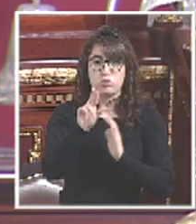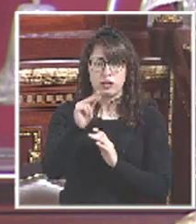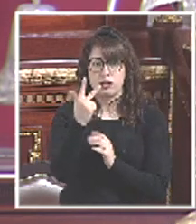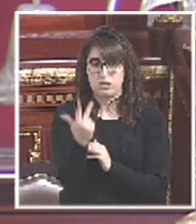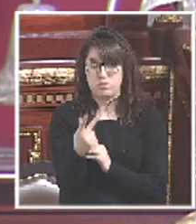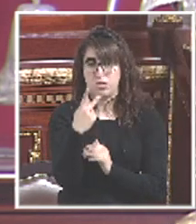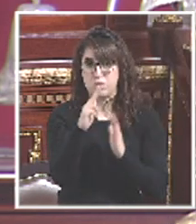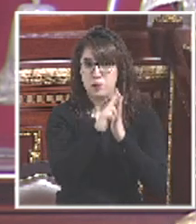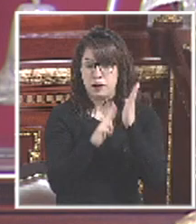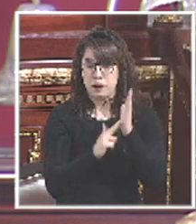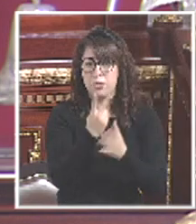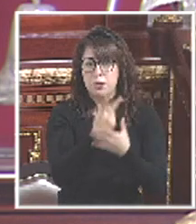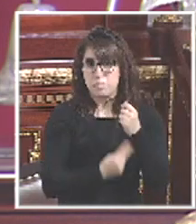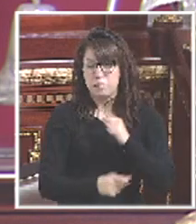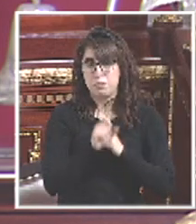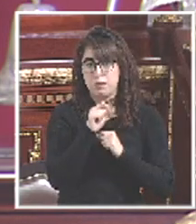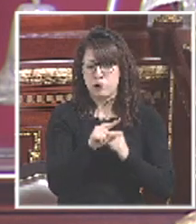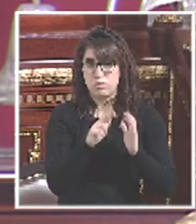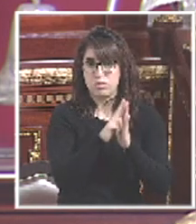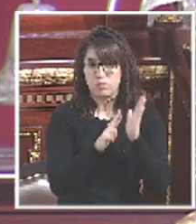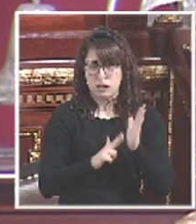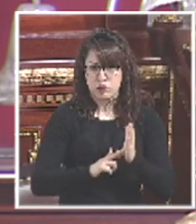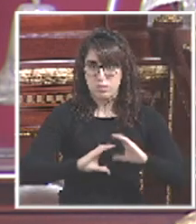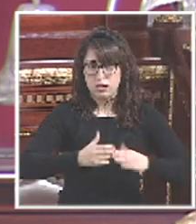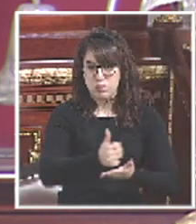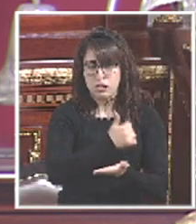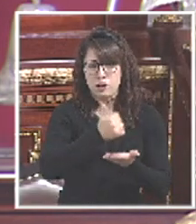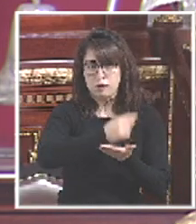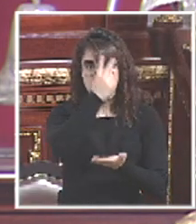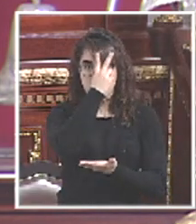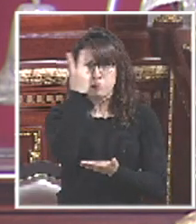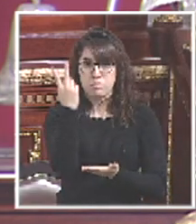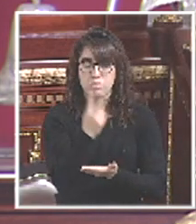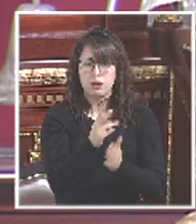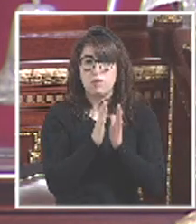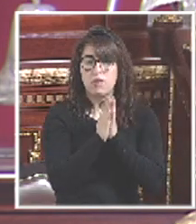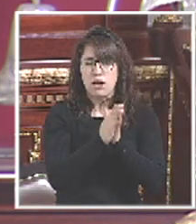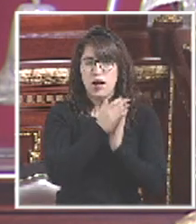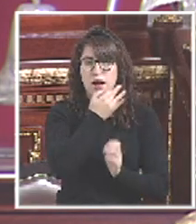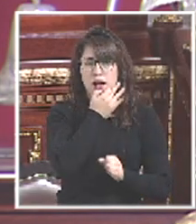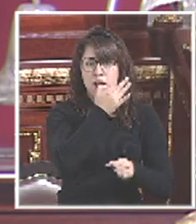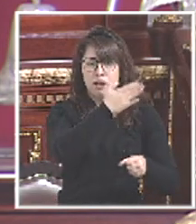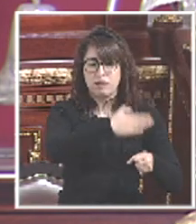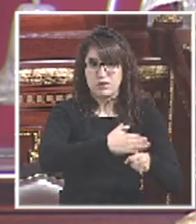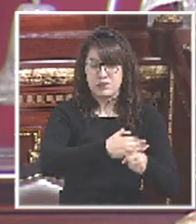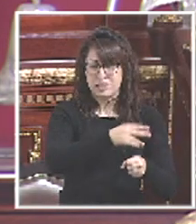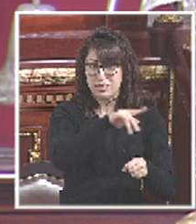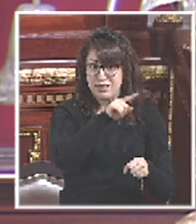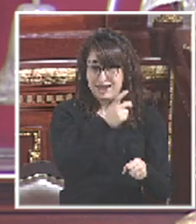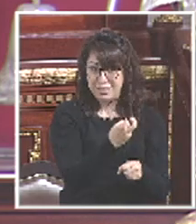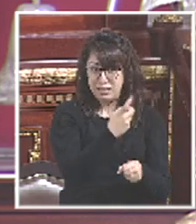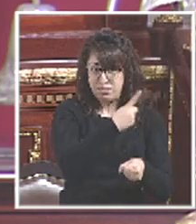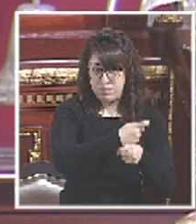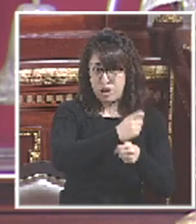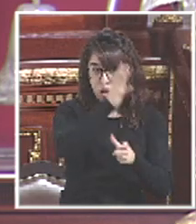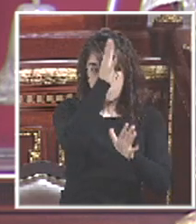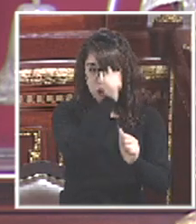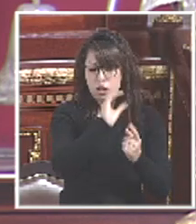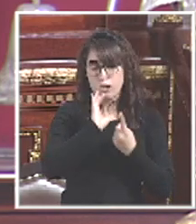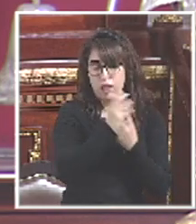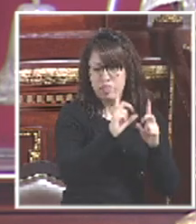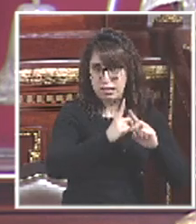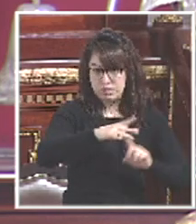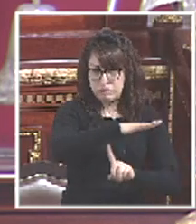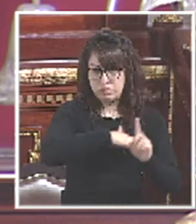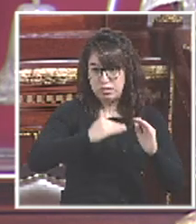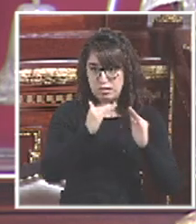del reglamento de la ciudad, ambos del Congreso de la Ciudad de México, remítase el primero a la Comisión de Desarrollo Rural